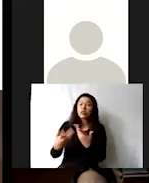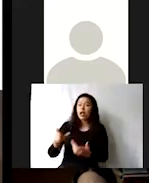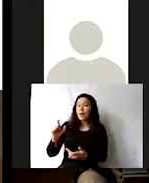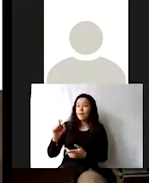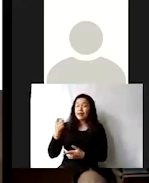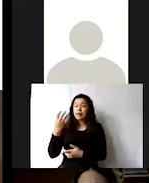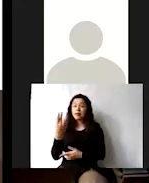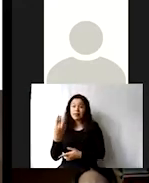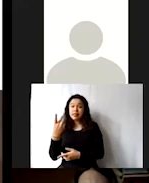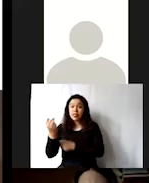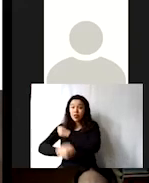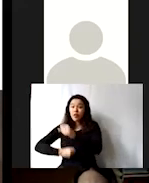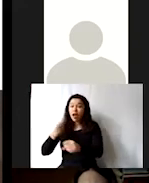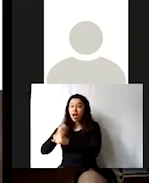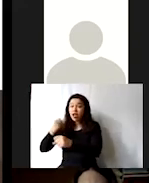25 años